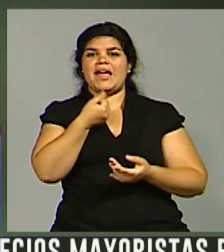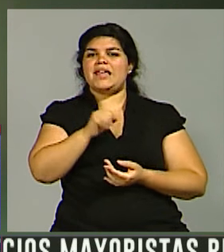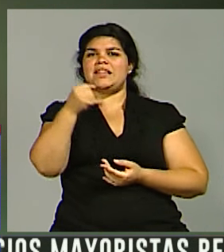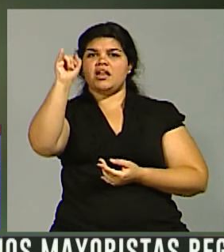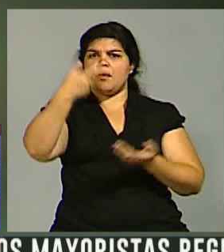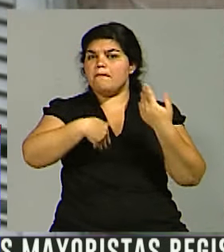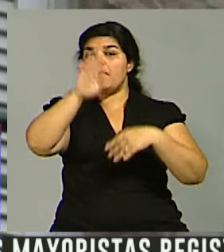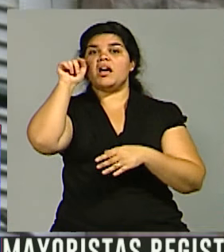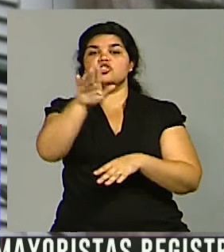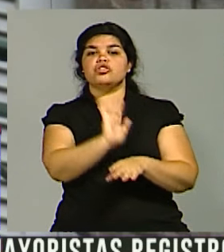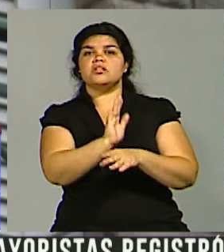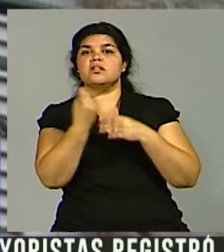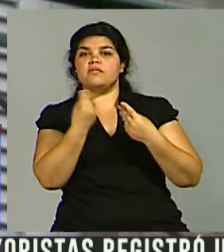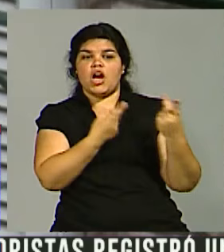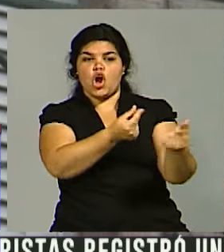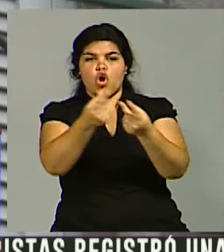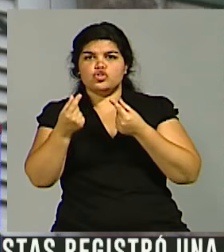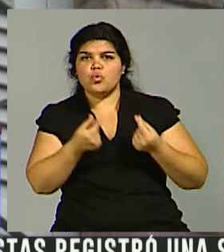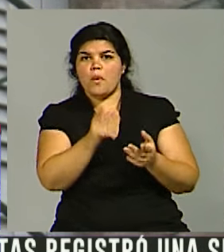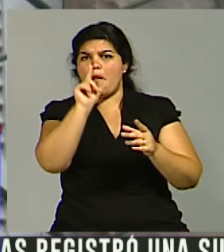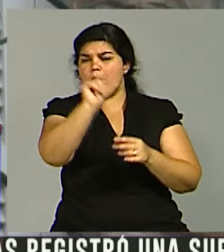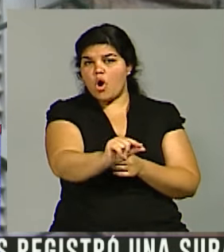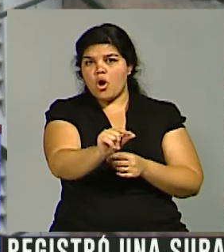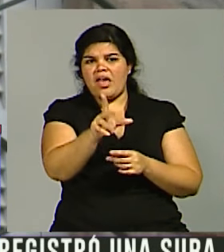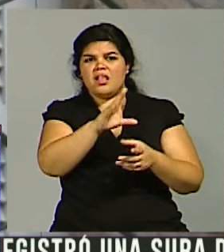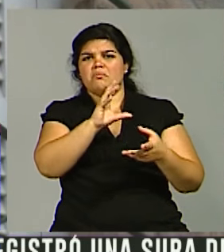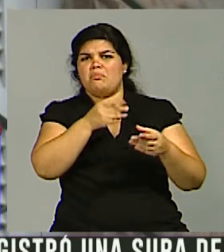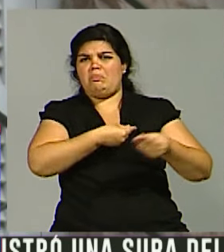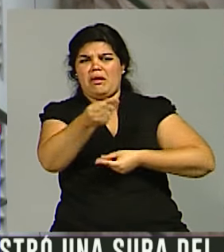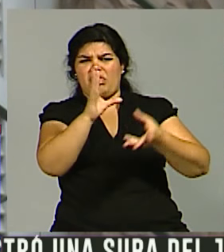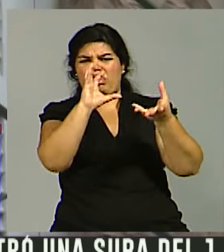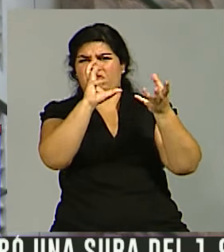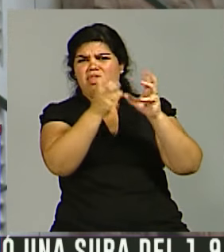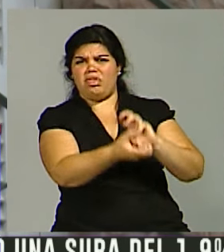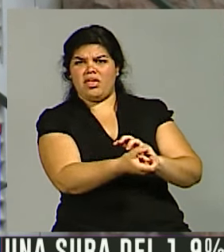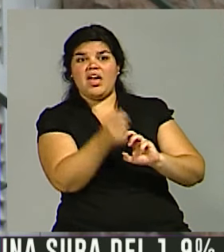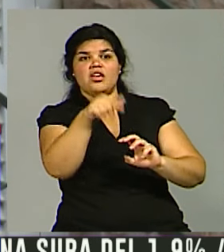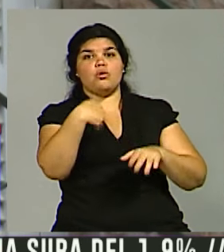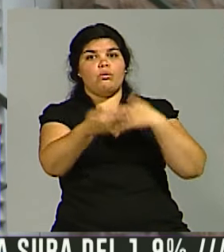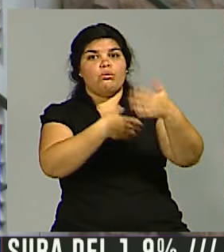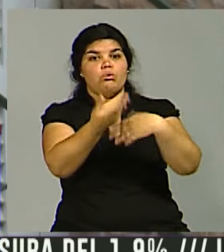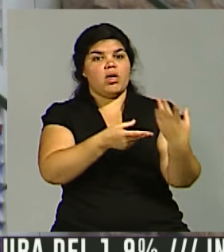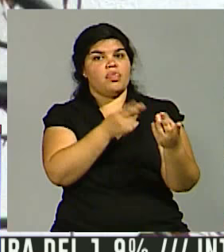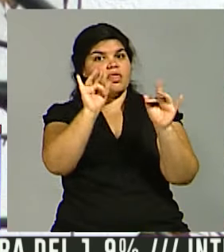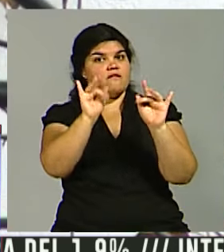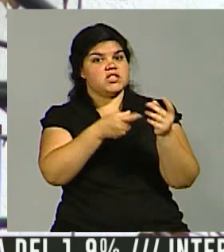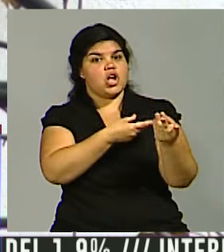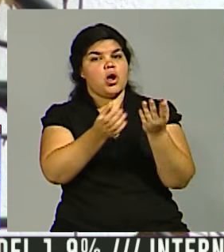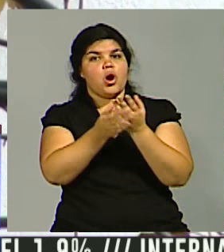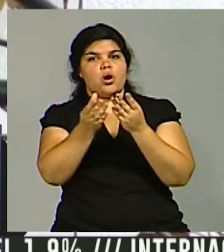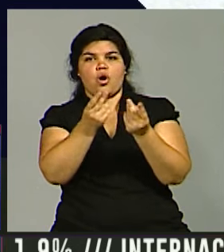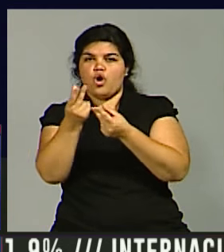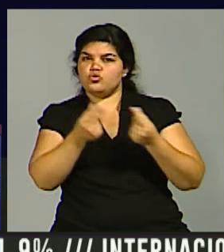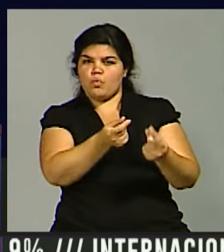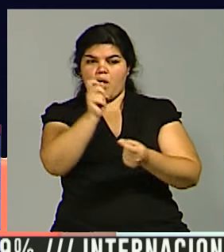elevada disminuye el nivel de consumo, seca el mercado y eso probablemente complique más el consumo en nuestro país.